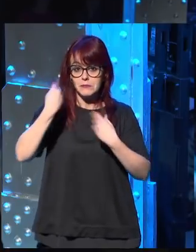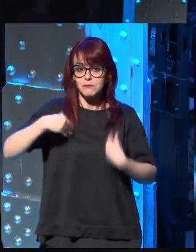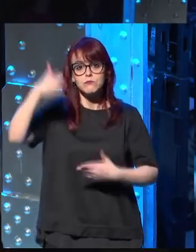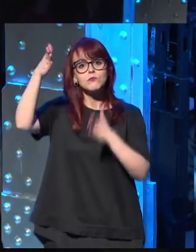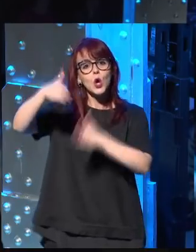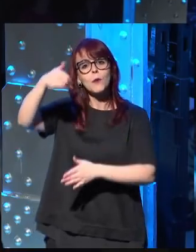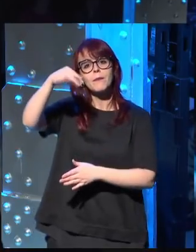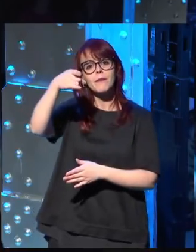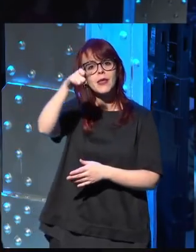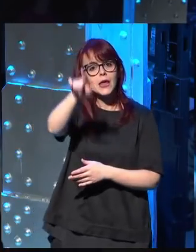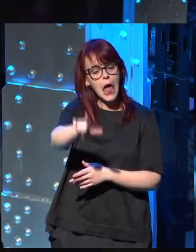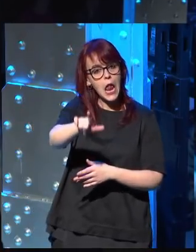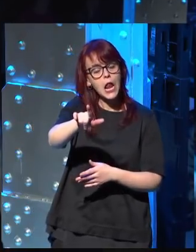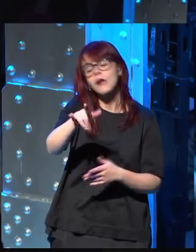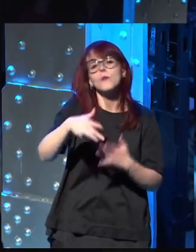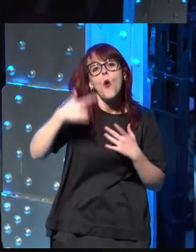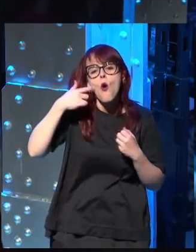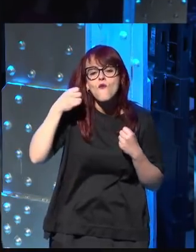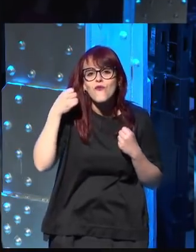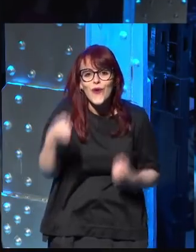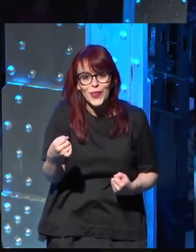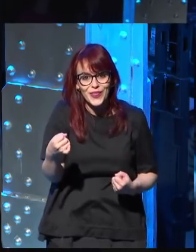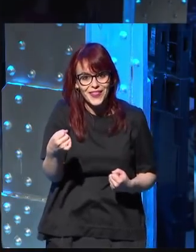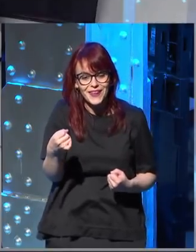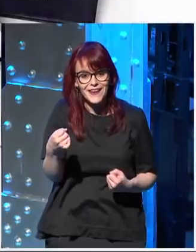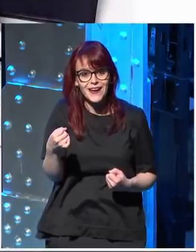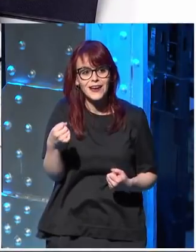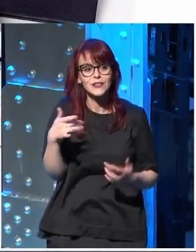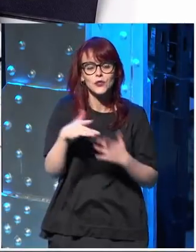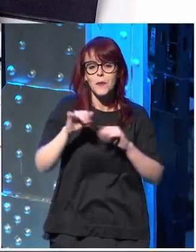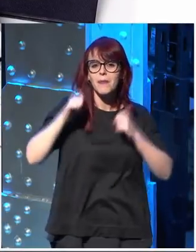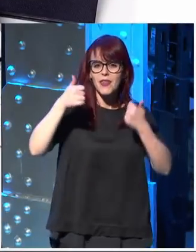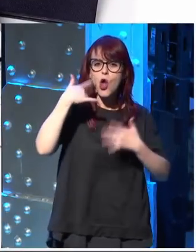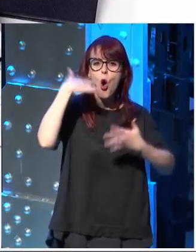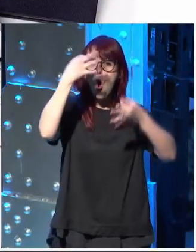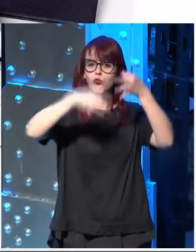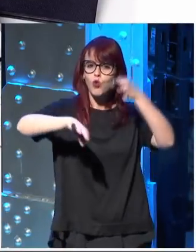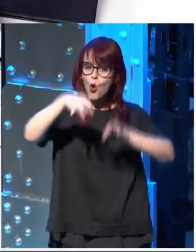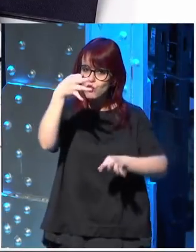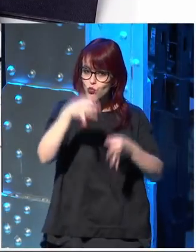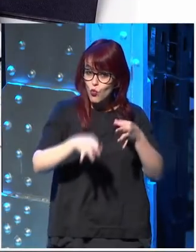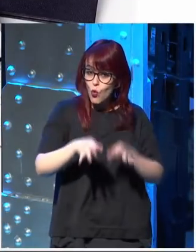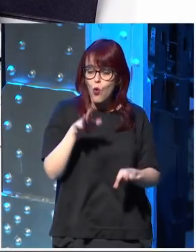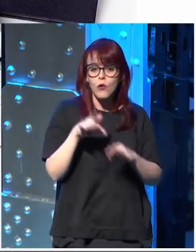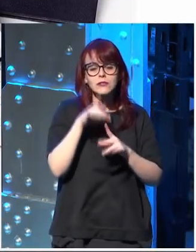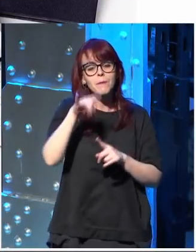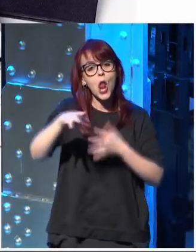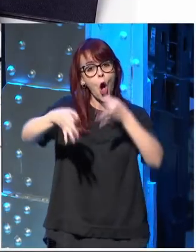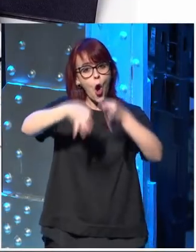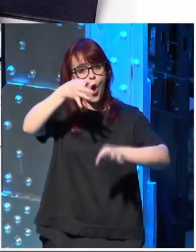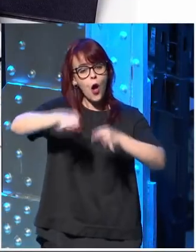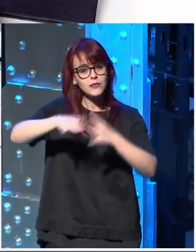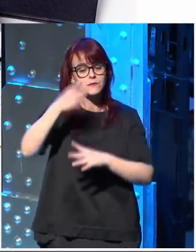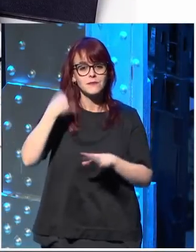Tú ves la fuerza que tiene. Yo además también empecé en el otoño, empecé a coger hojas de estas